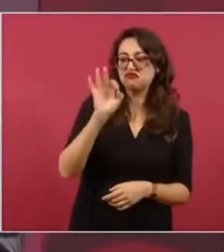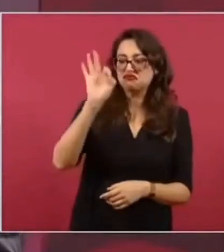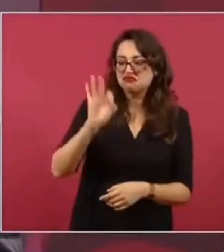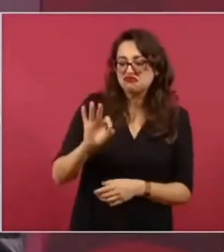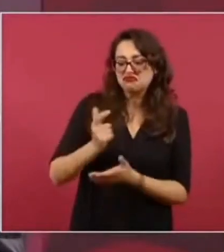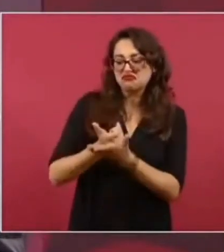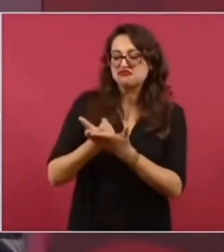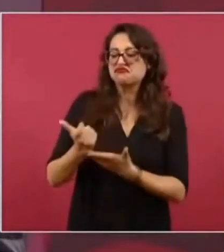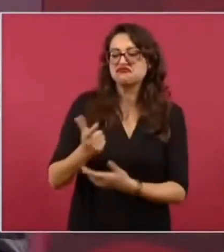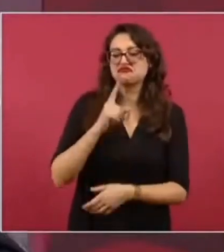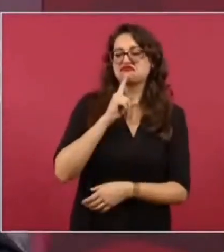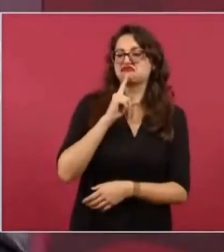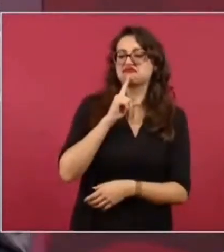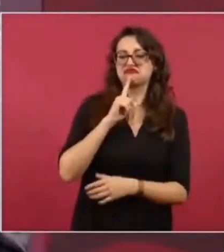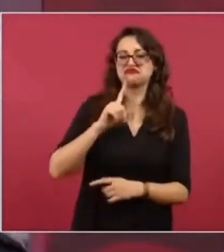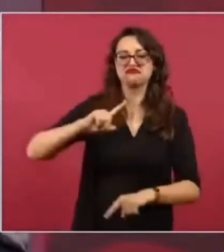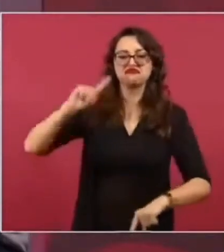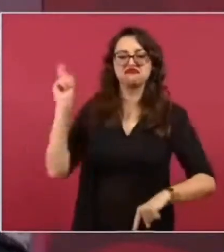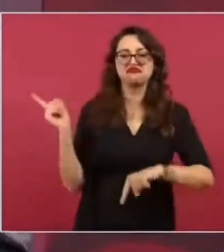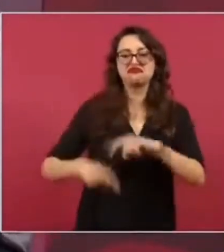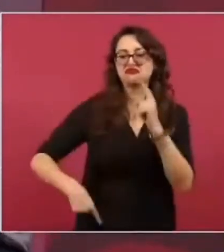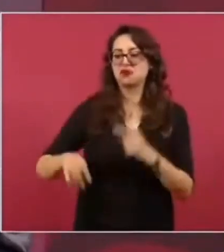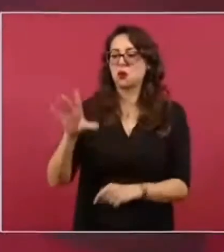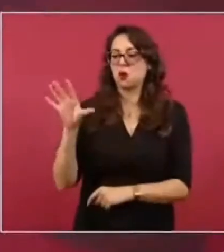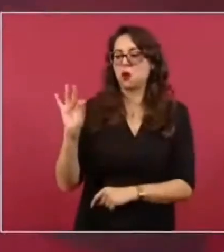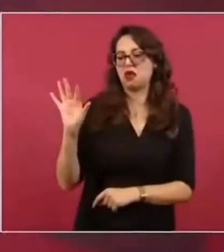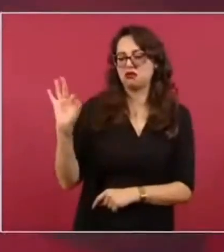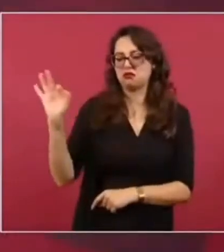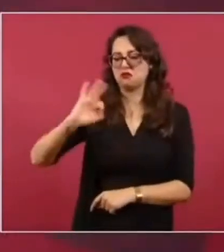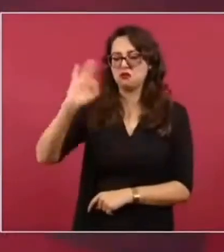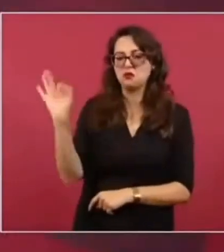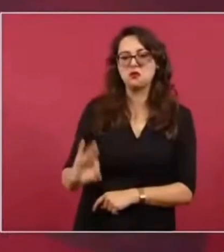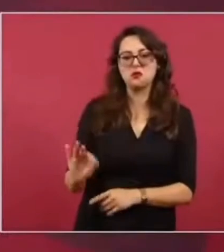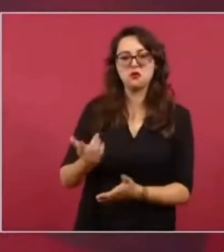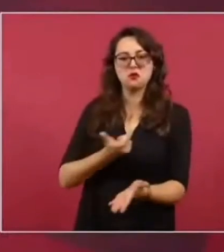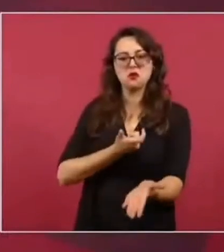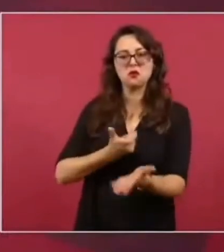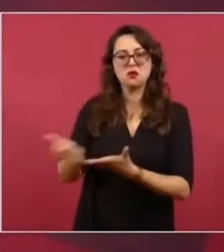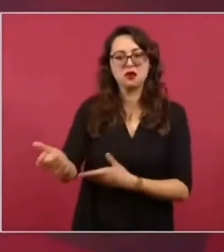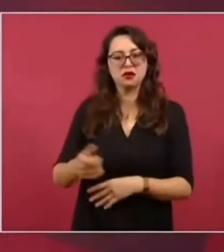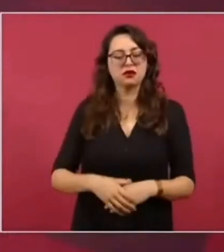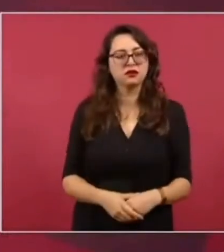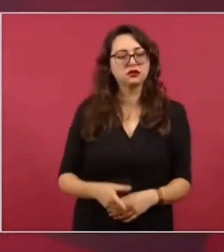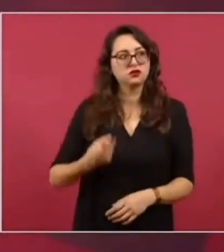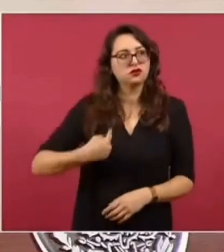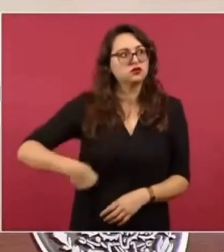manifestamos, incluso acudimos al Poder Judicial.